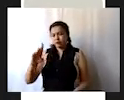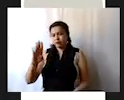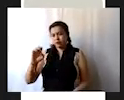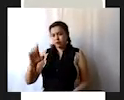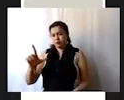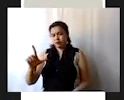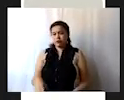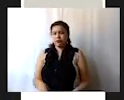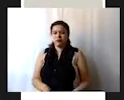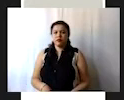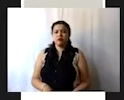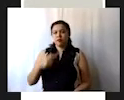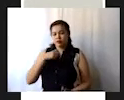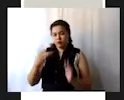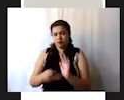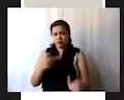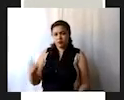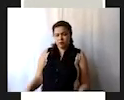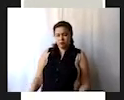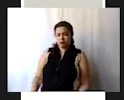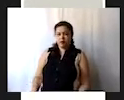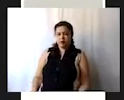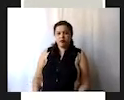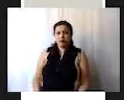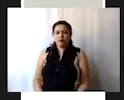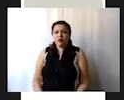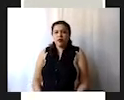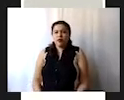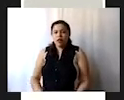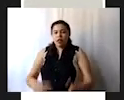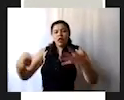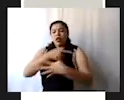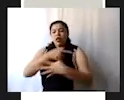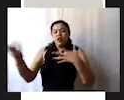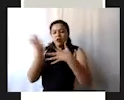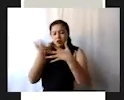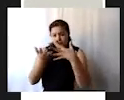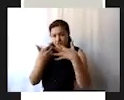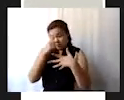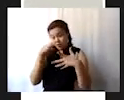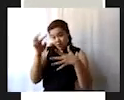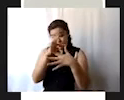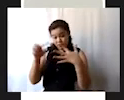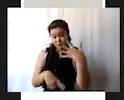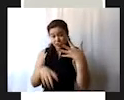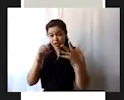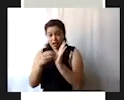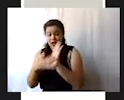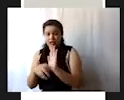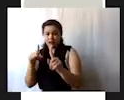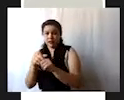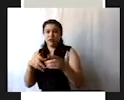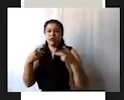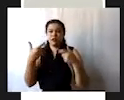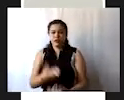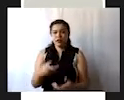Bueno, entonces repito, los 5 pasos para el cumplimiento de la agenda, pues son estos: finanzas, tecnología,